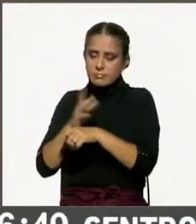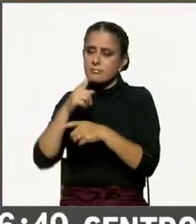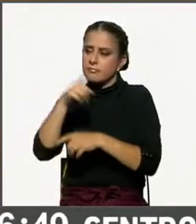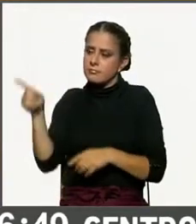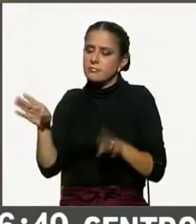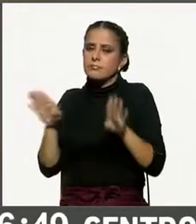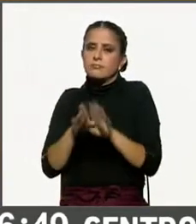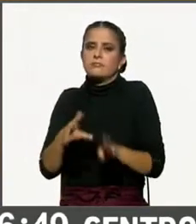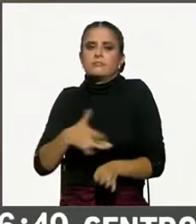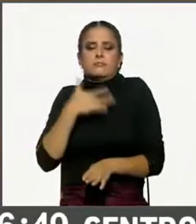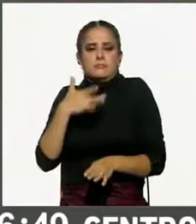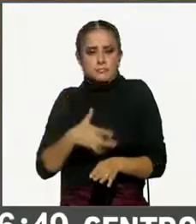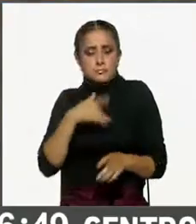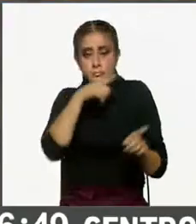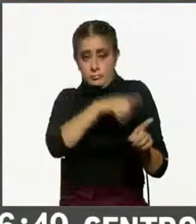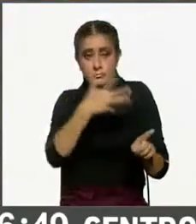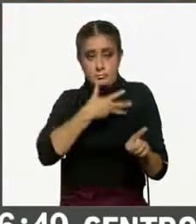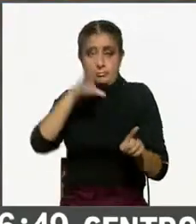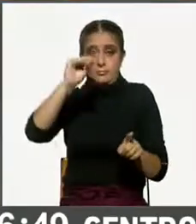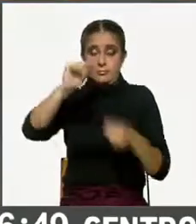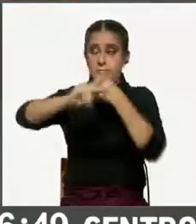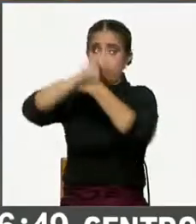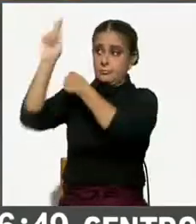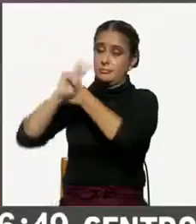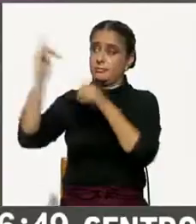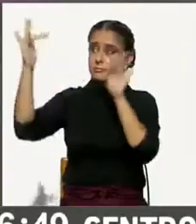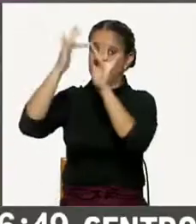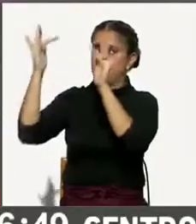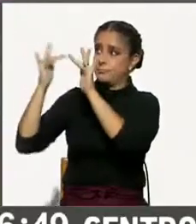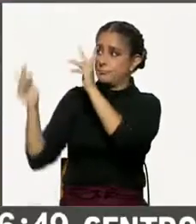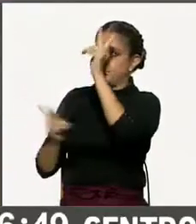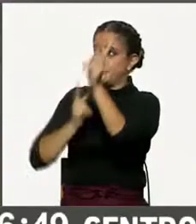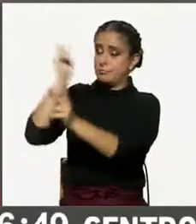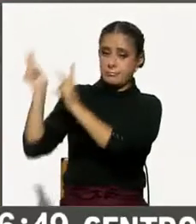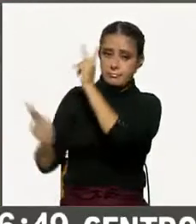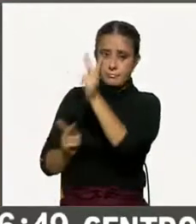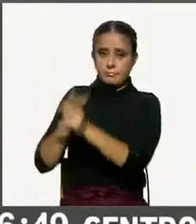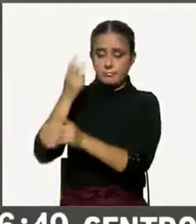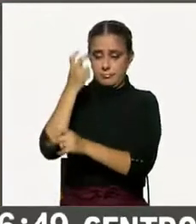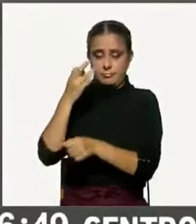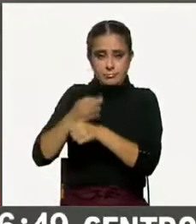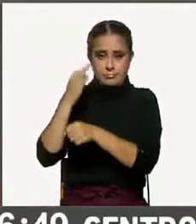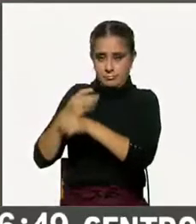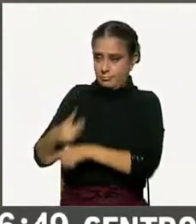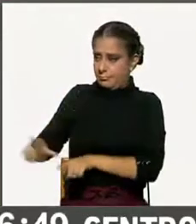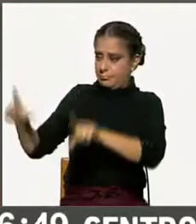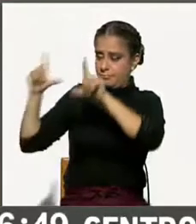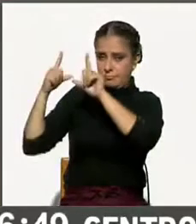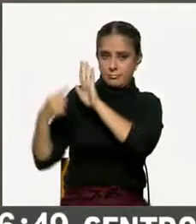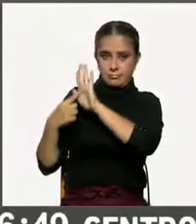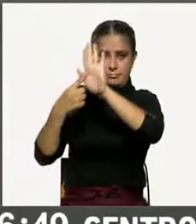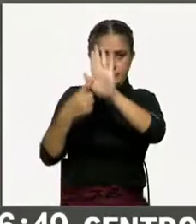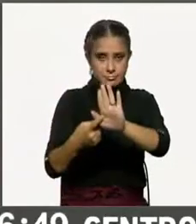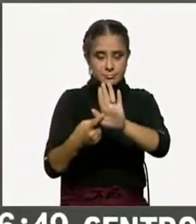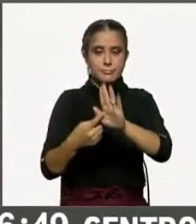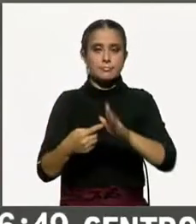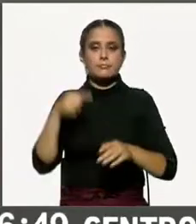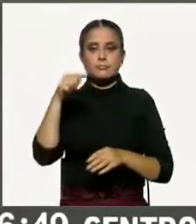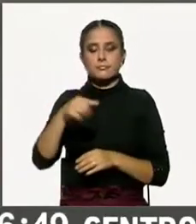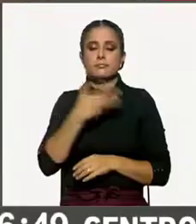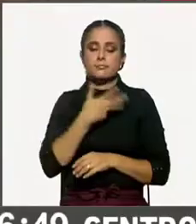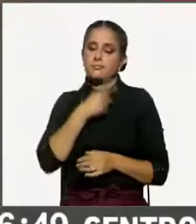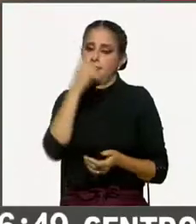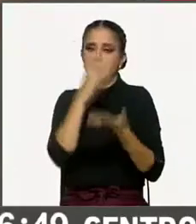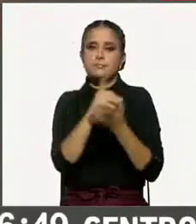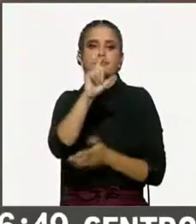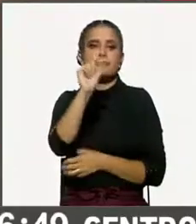tienen cobertura en 90 países del mundo. Este estudio que te presento fue realizado solo en 29 y de